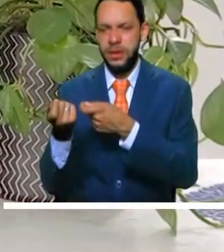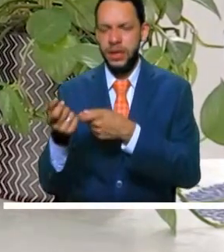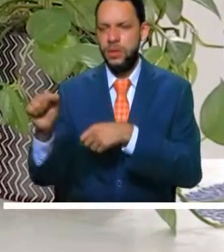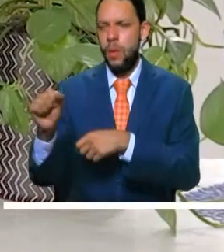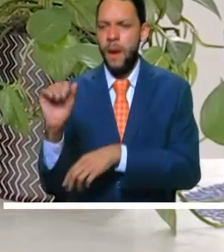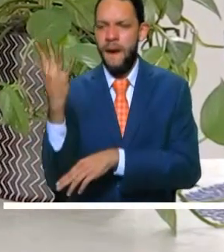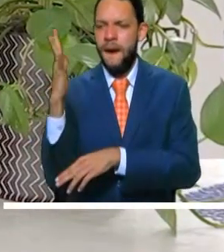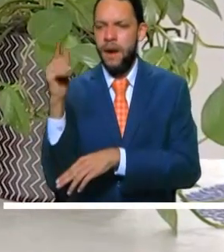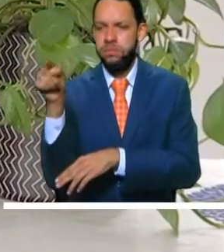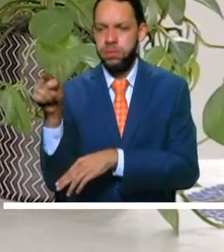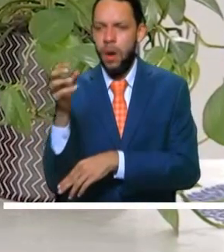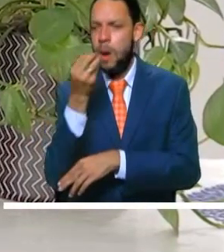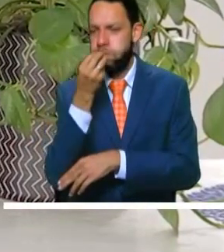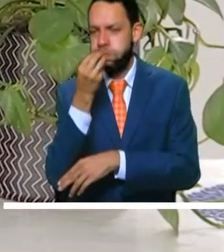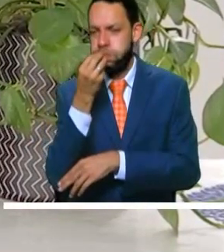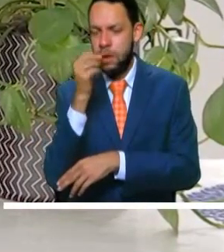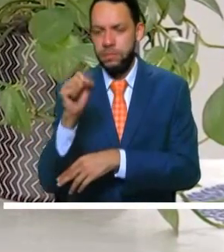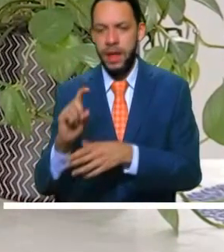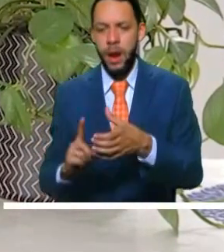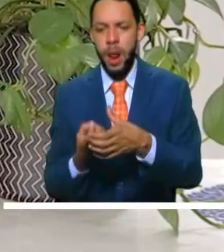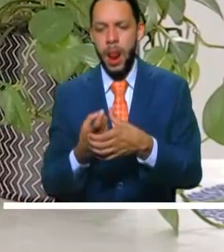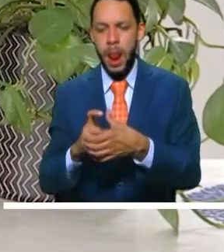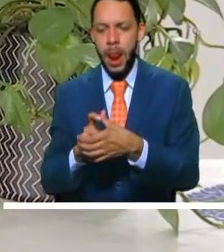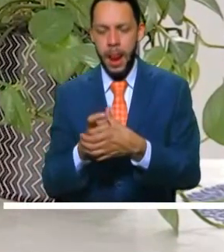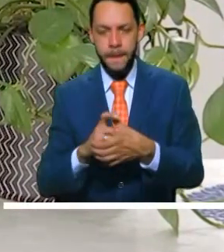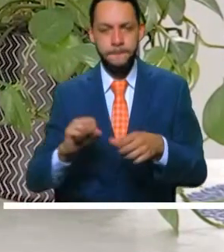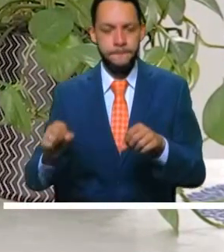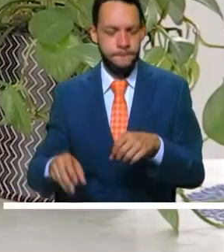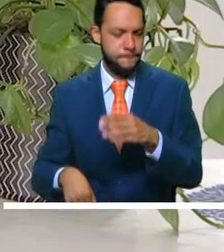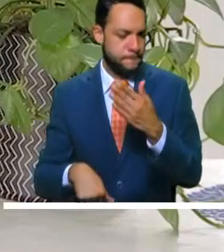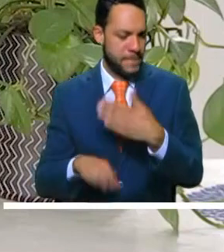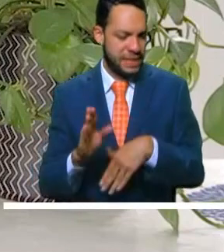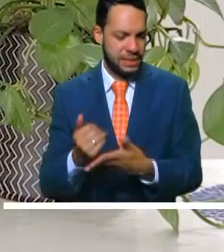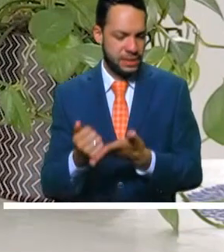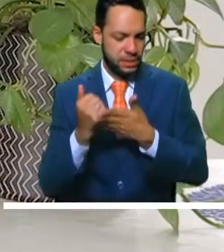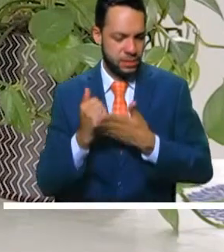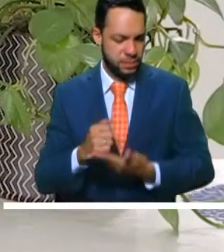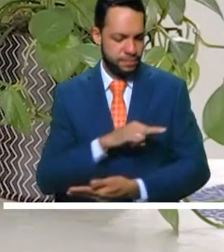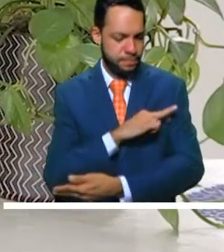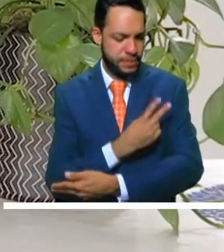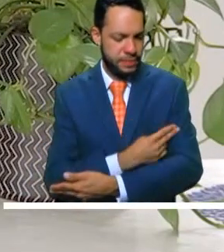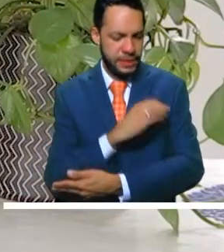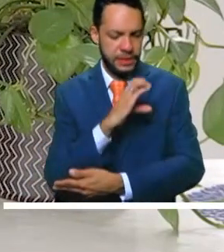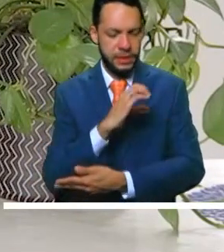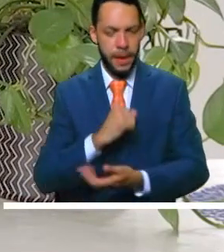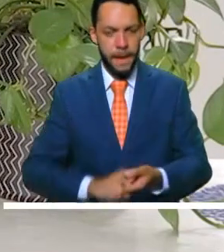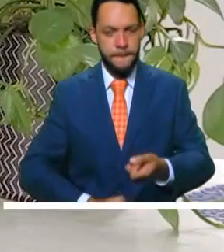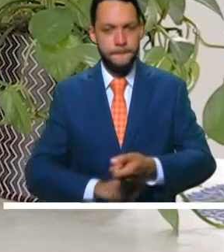Colombia, que no la podemos comer y no la comemos. Y es la segunda en contenido de vitamina C.